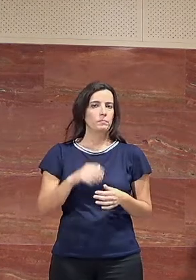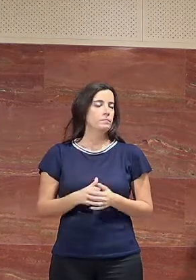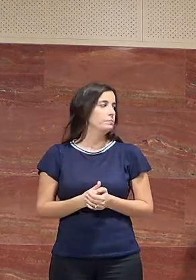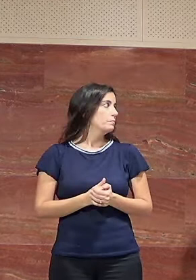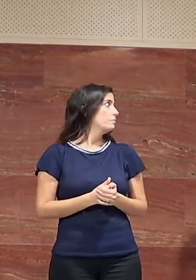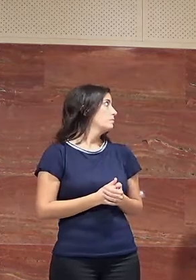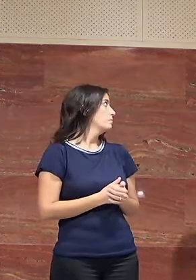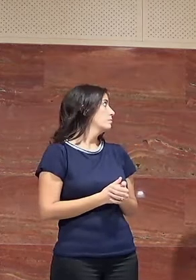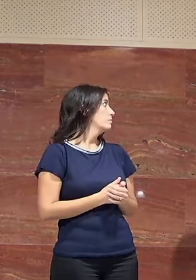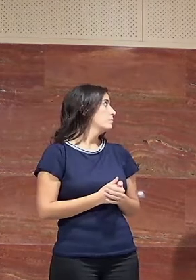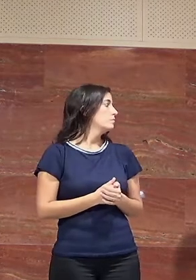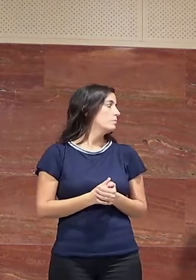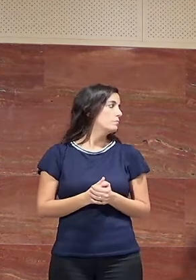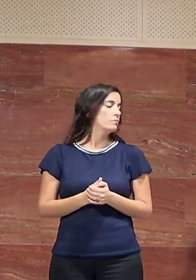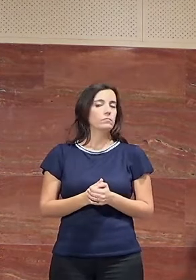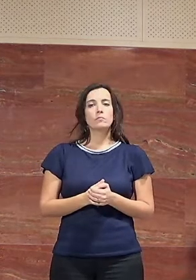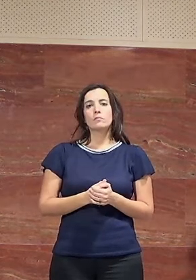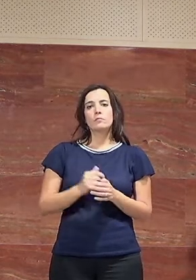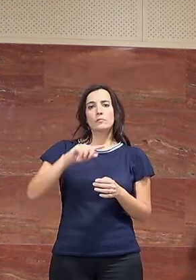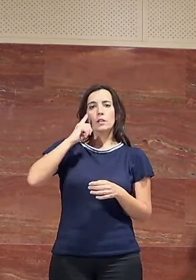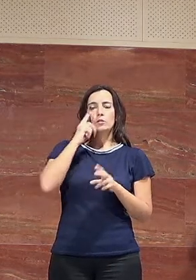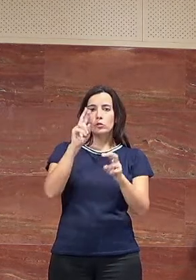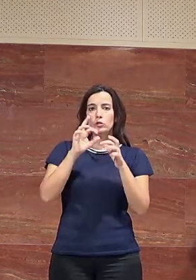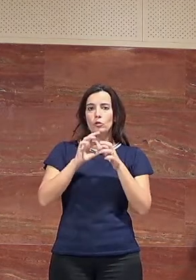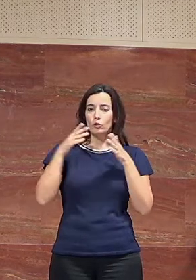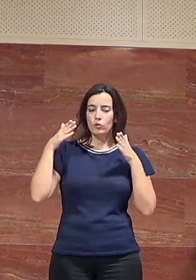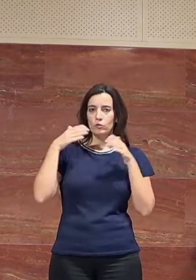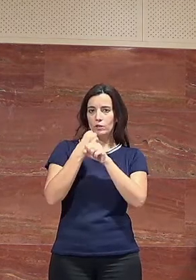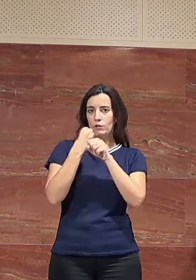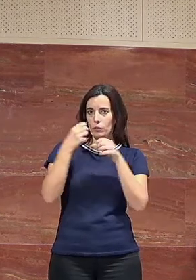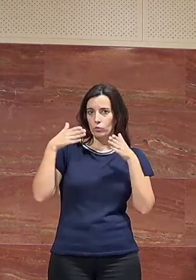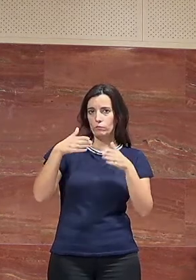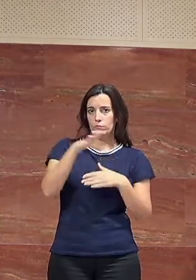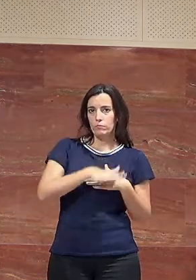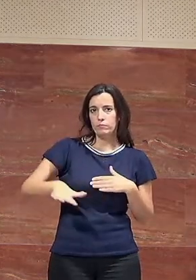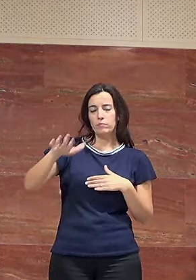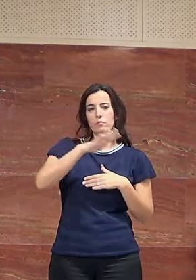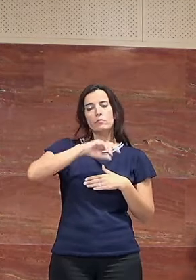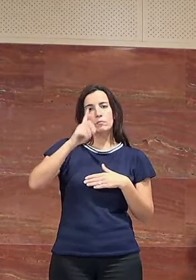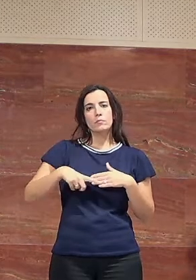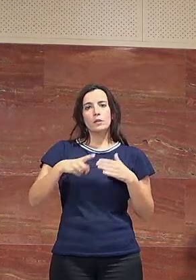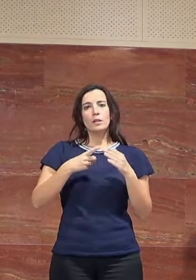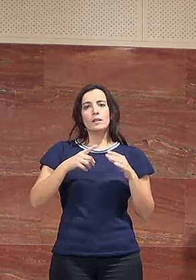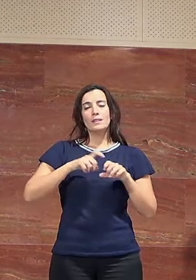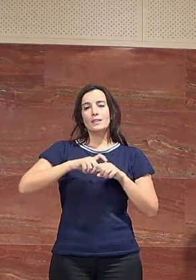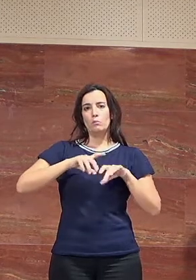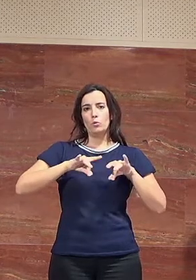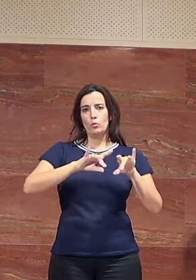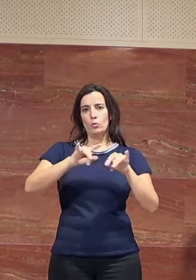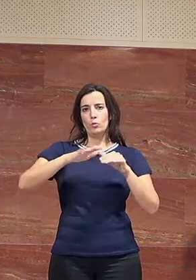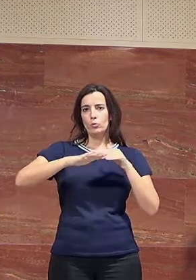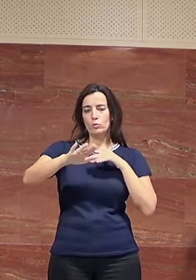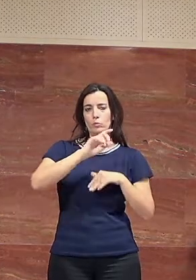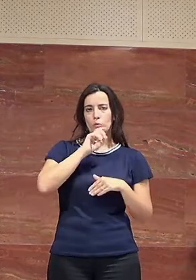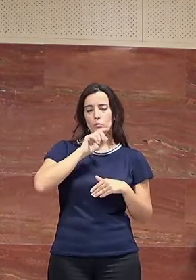Bueno, dentro del diagnóstico de intervención en este espacio, pues se estudió la topografía, se estudiaron